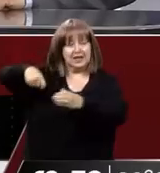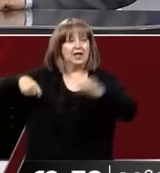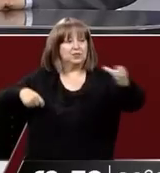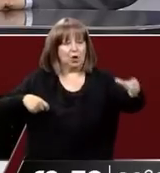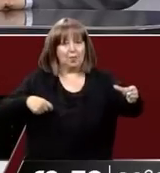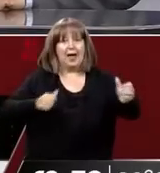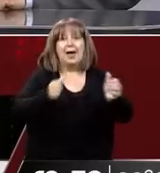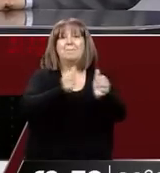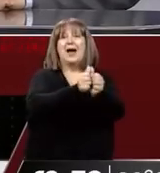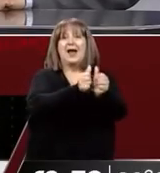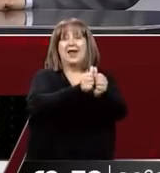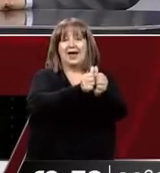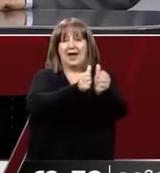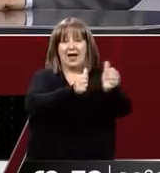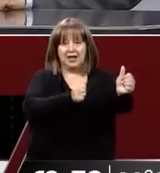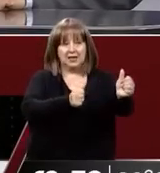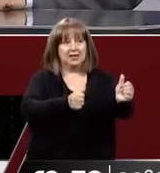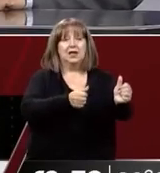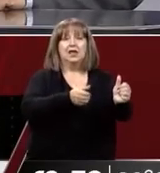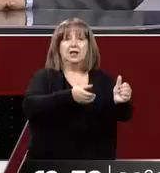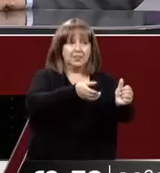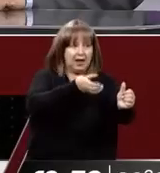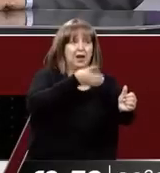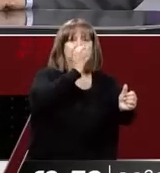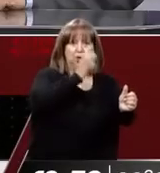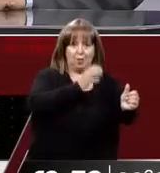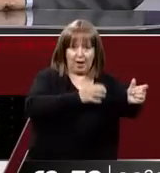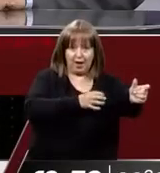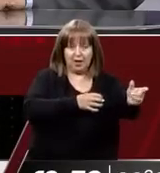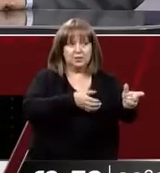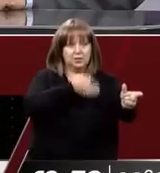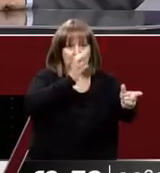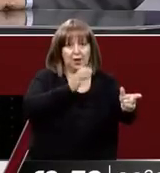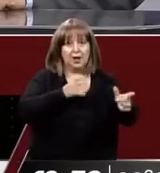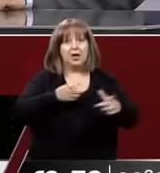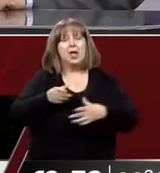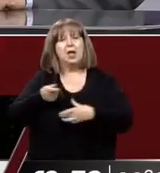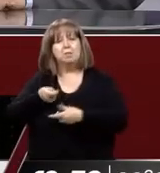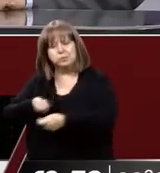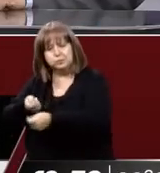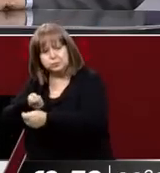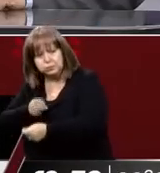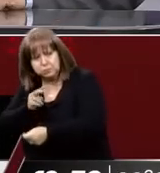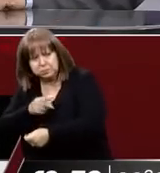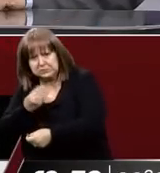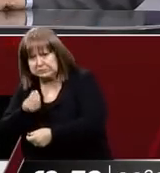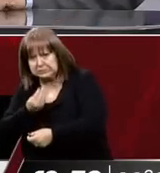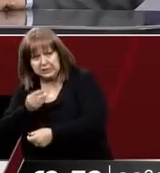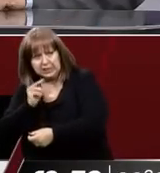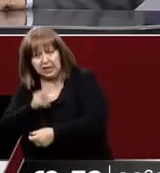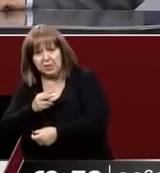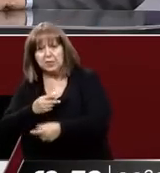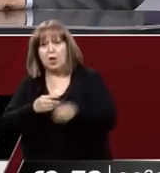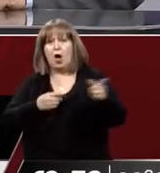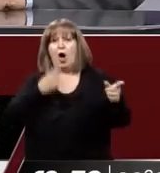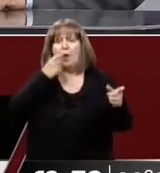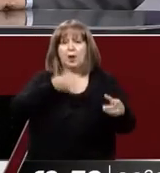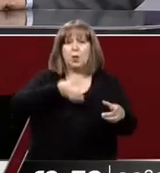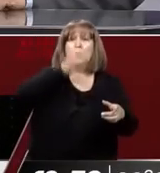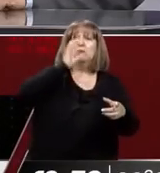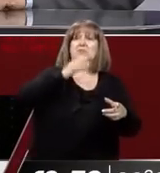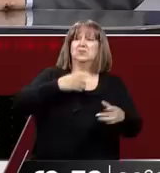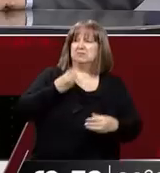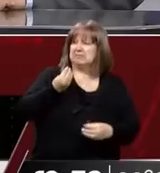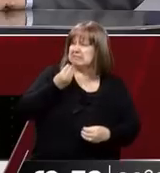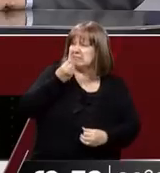no a la vida de cualquier persona por más que no sea su hijo legítimo o biológico no pero ella dijo inclusive O al